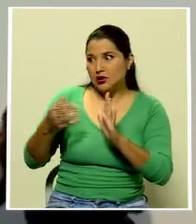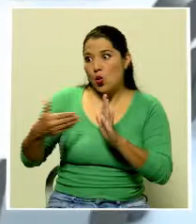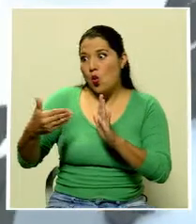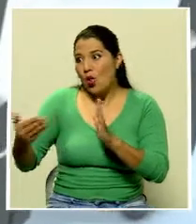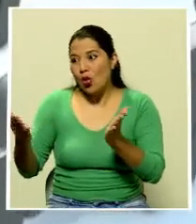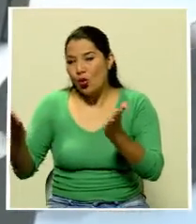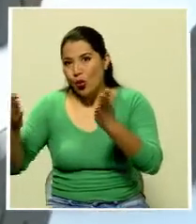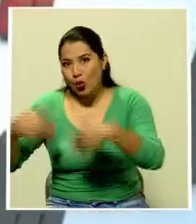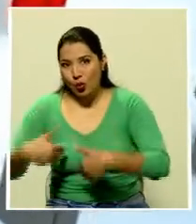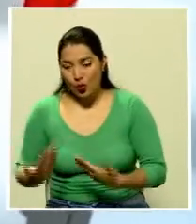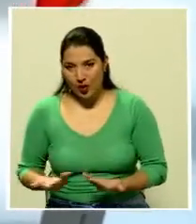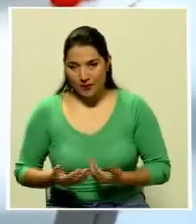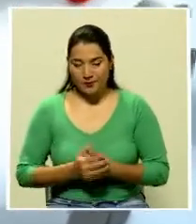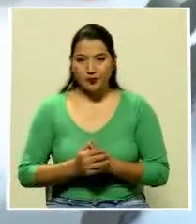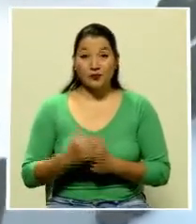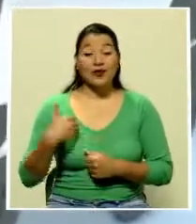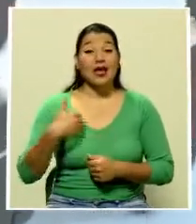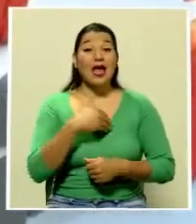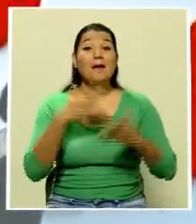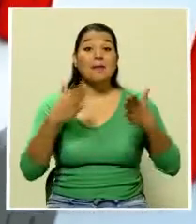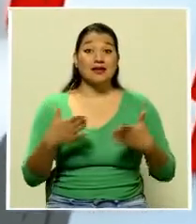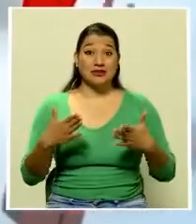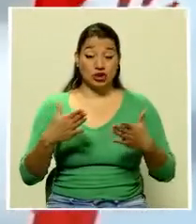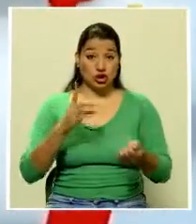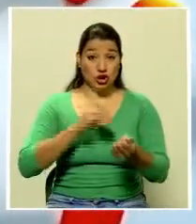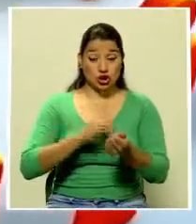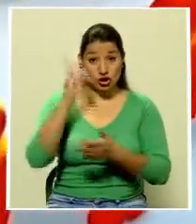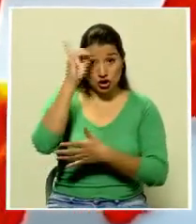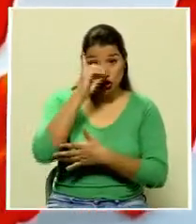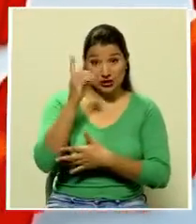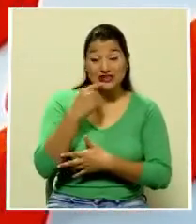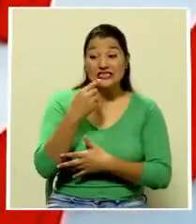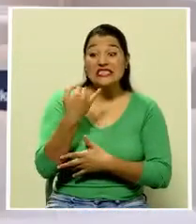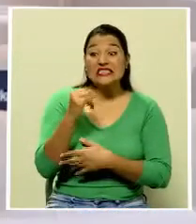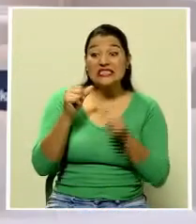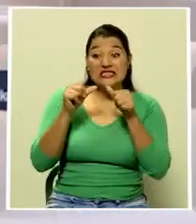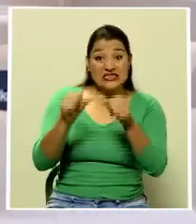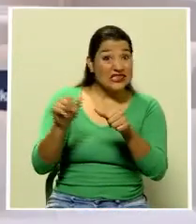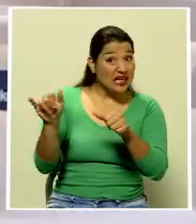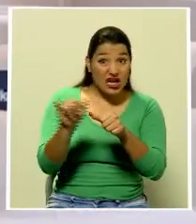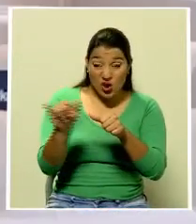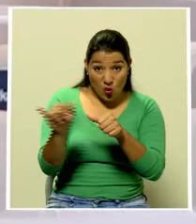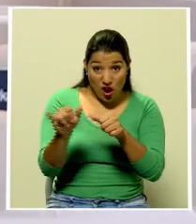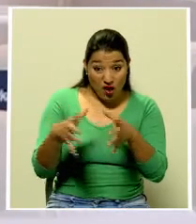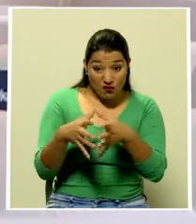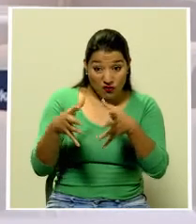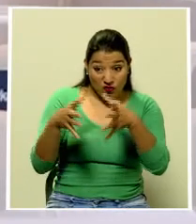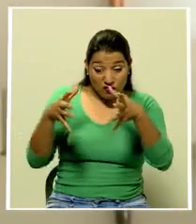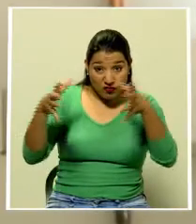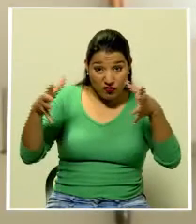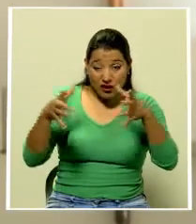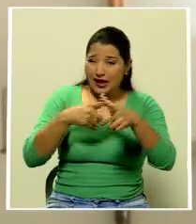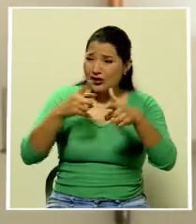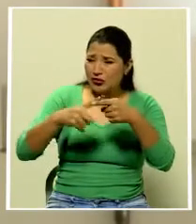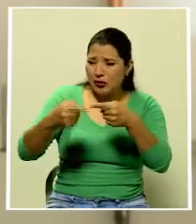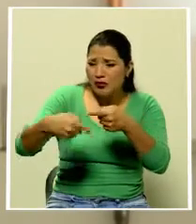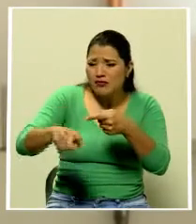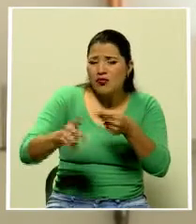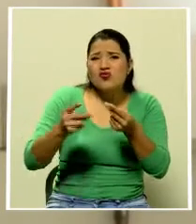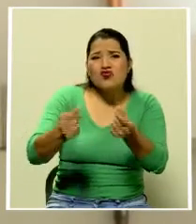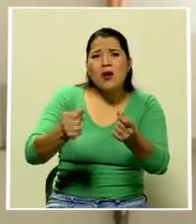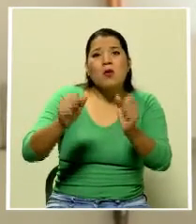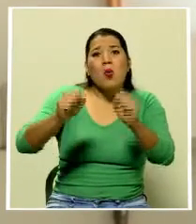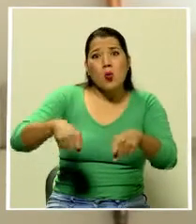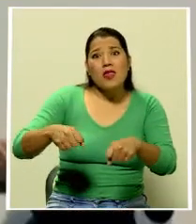disponibilidad. El ministro Salas indicó que si el ritmo de contagio sigue, en pocos días se podría alcanzar un colapso en las unidades de